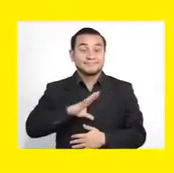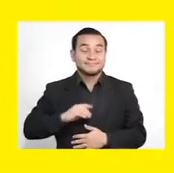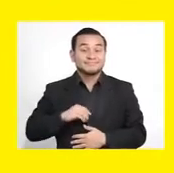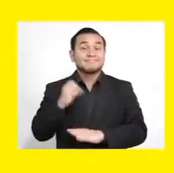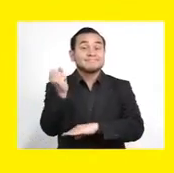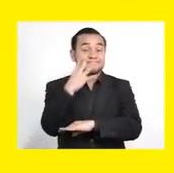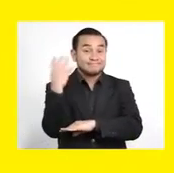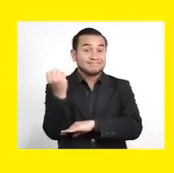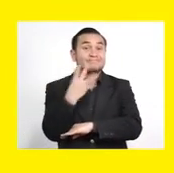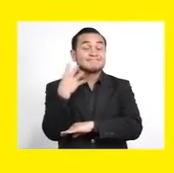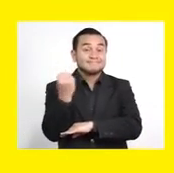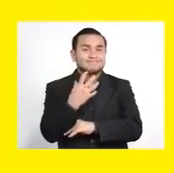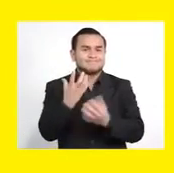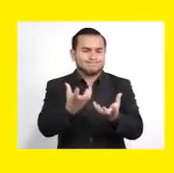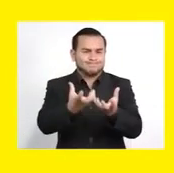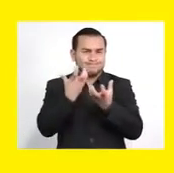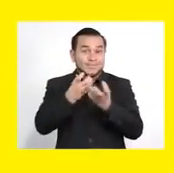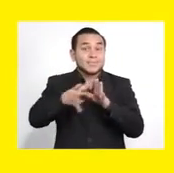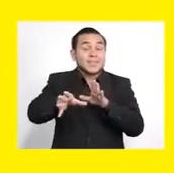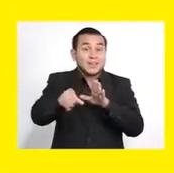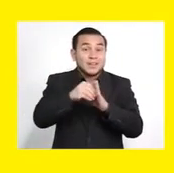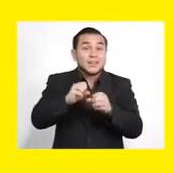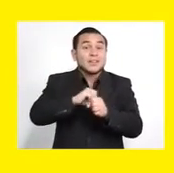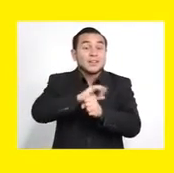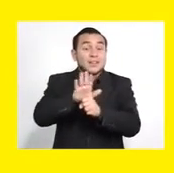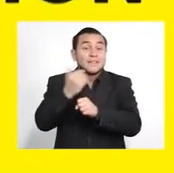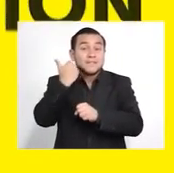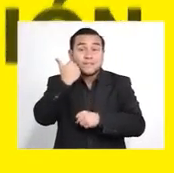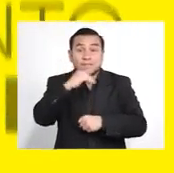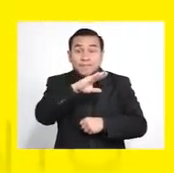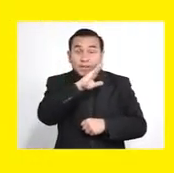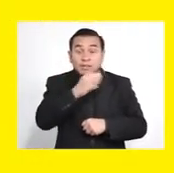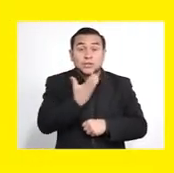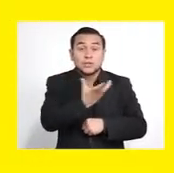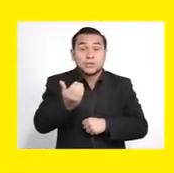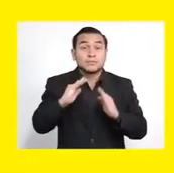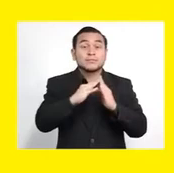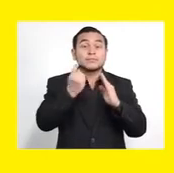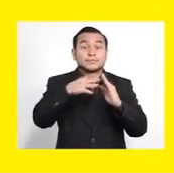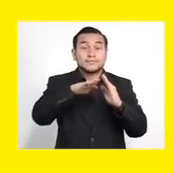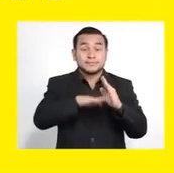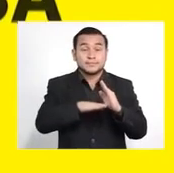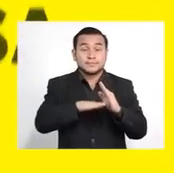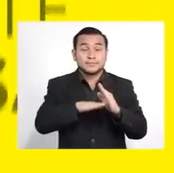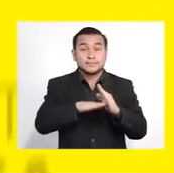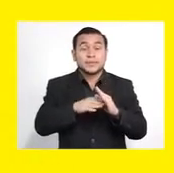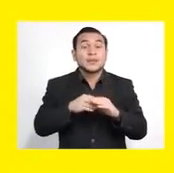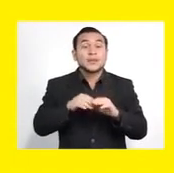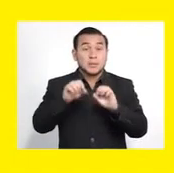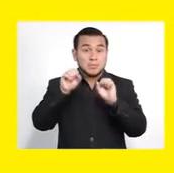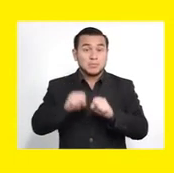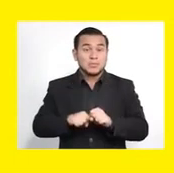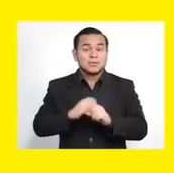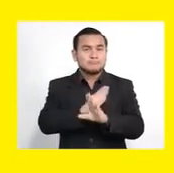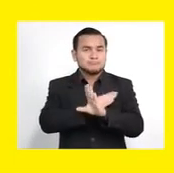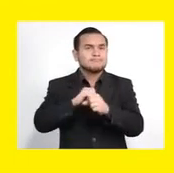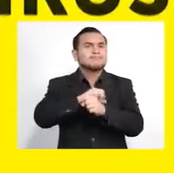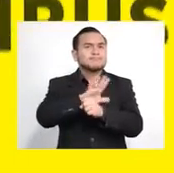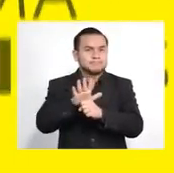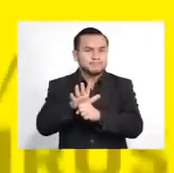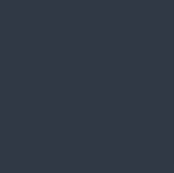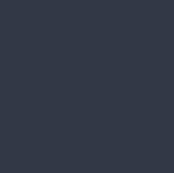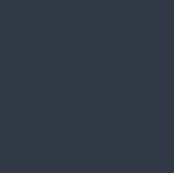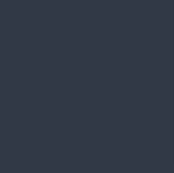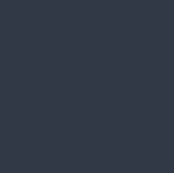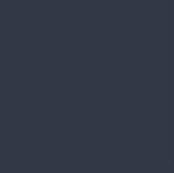El Salvador está en alerta máxima por el incremento de la transmisión del virus. Todos tenemos que estar en casa. Es la única forma de detener